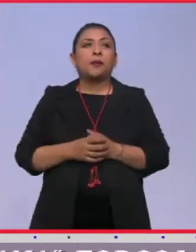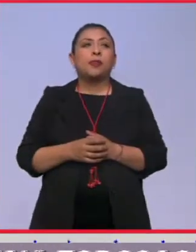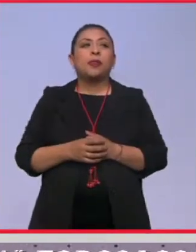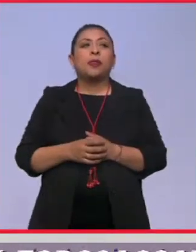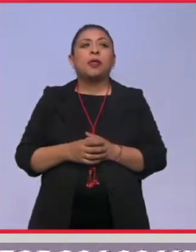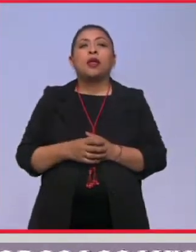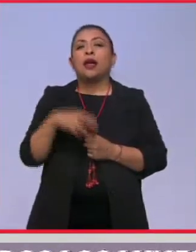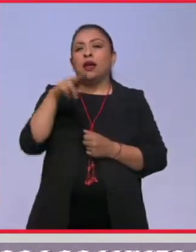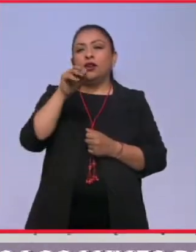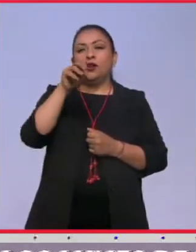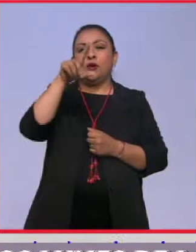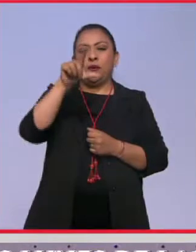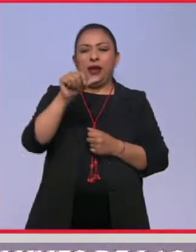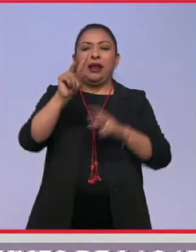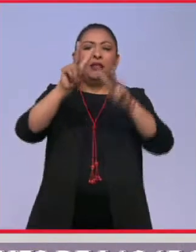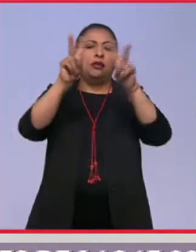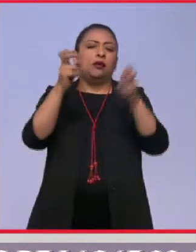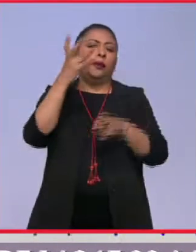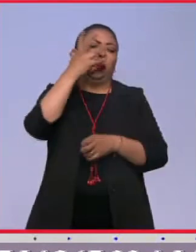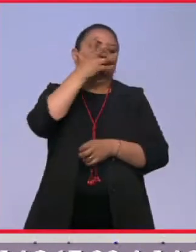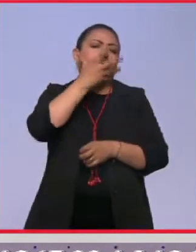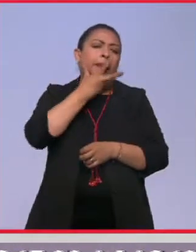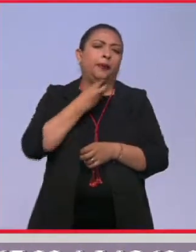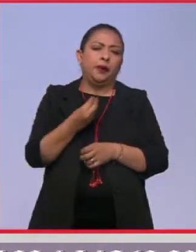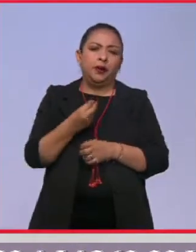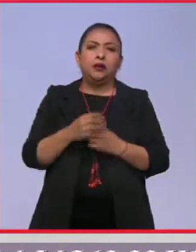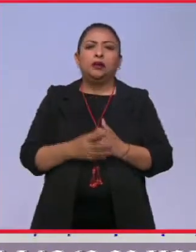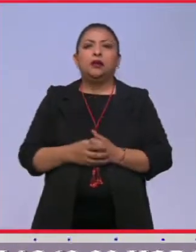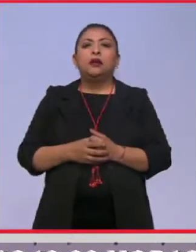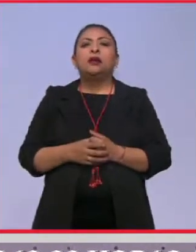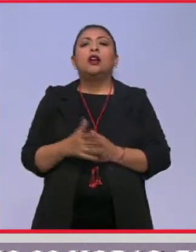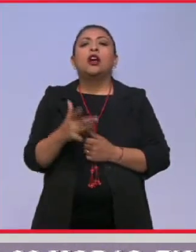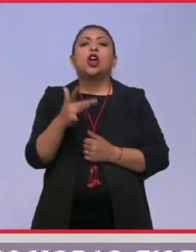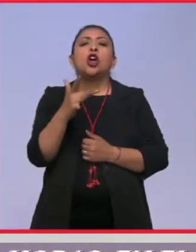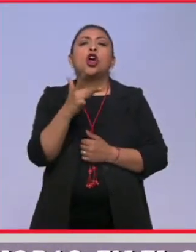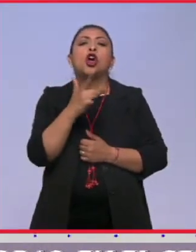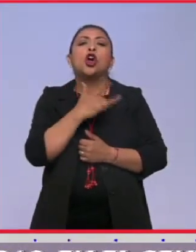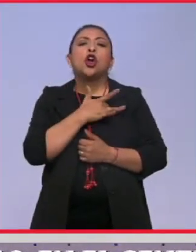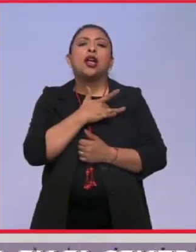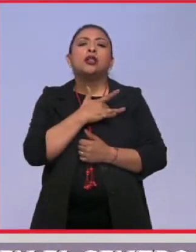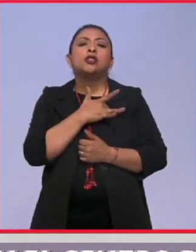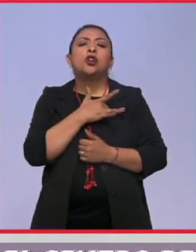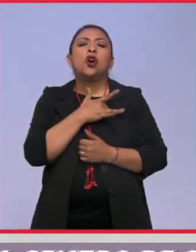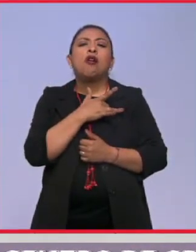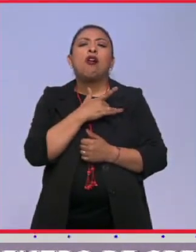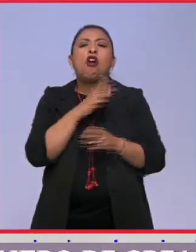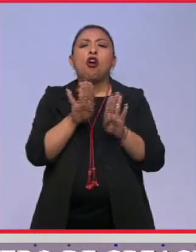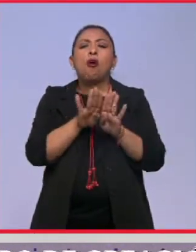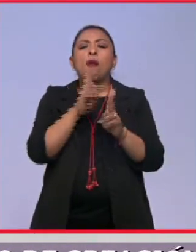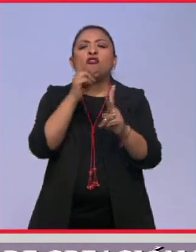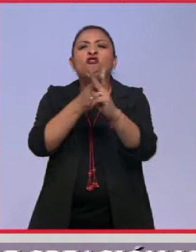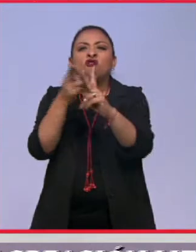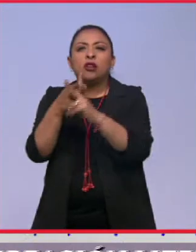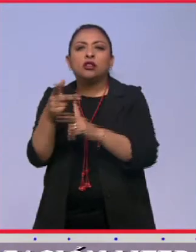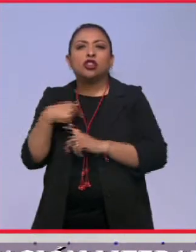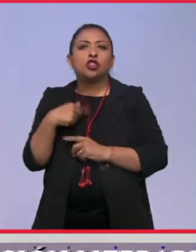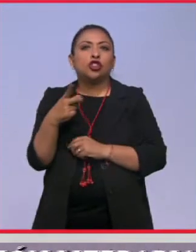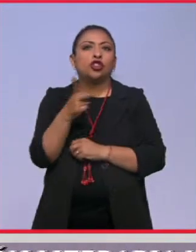la novela cuyo título maravilloso es El corazón es un cazador solitario.